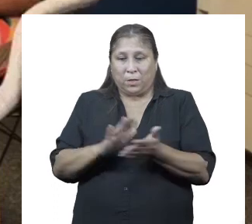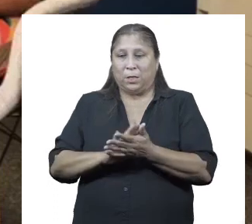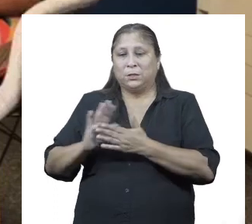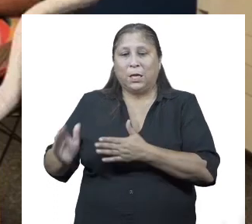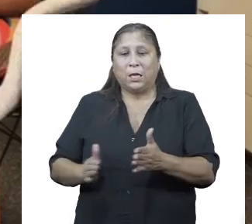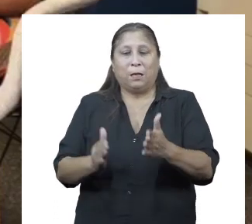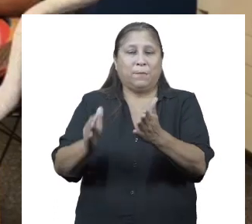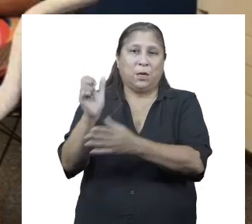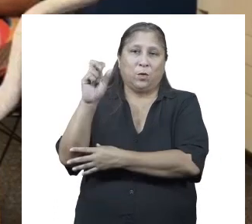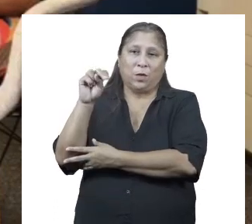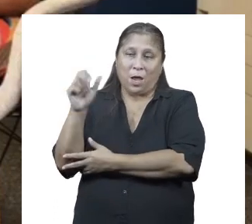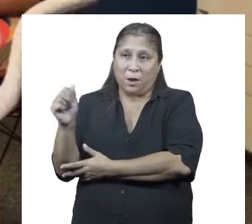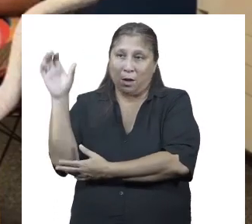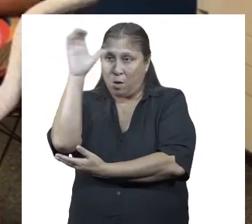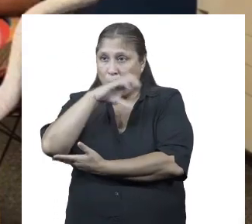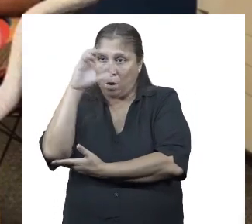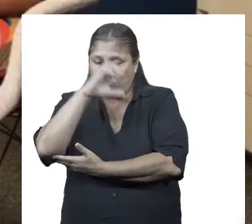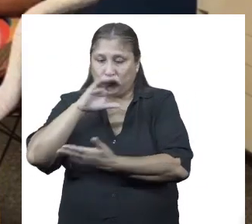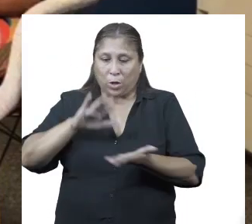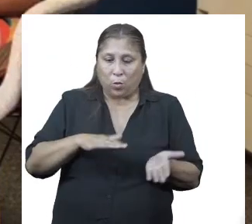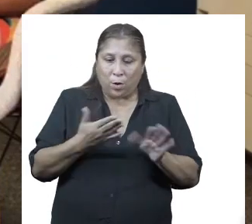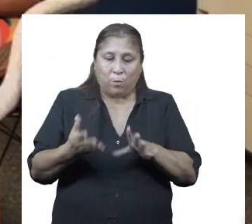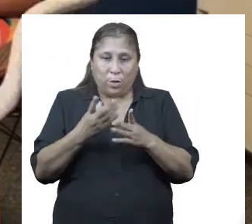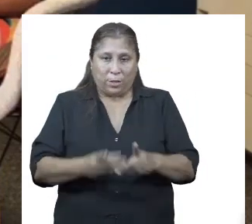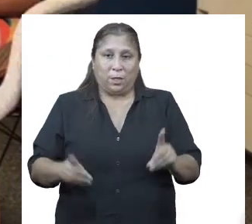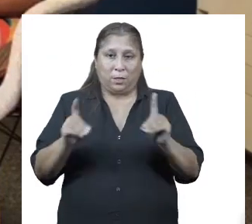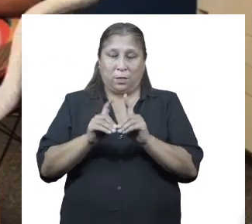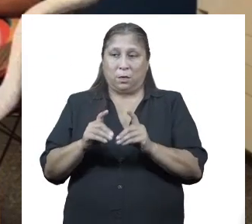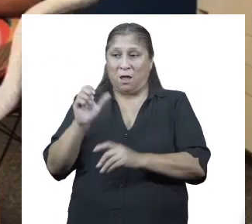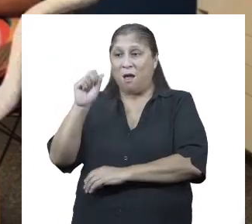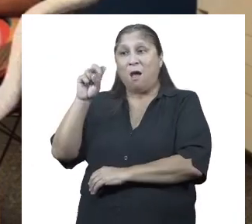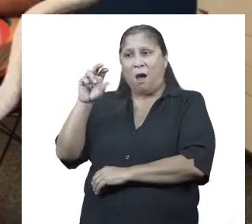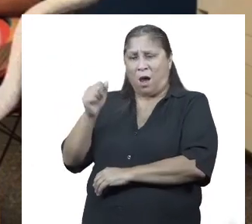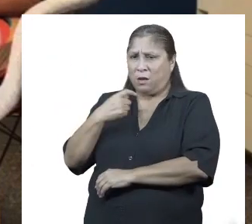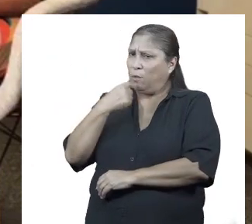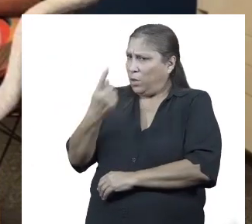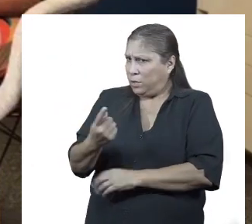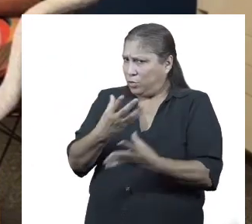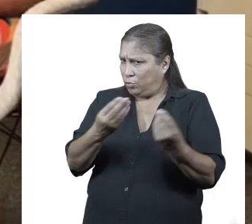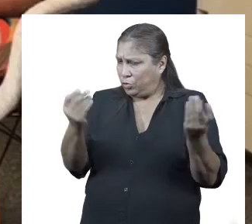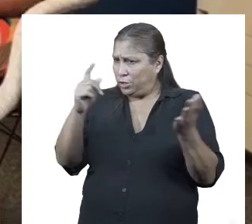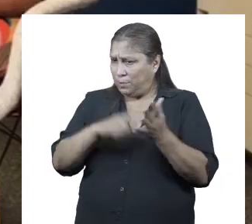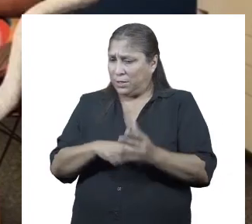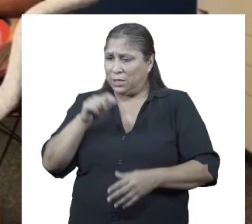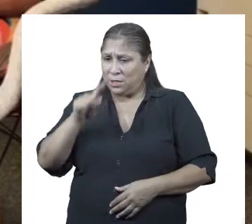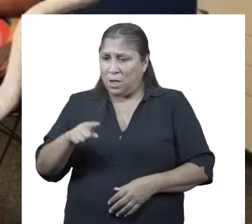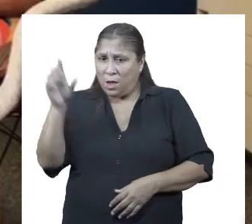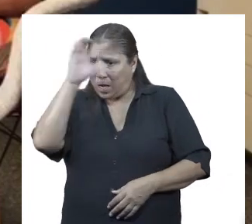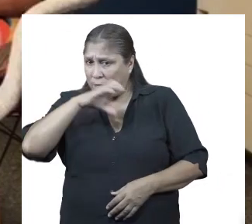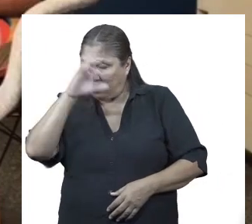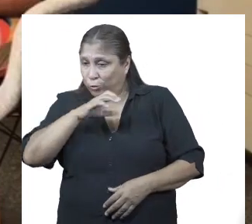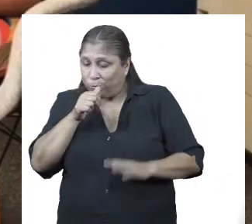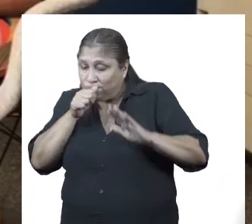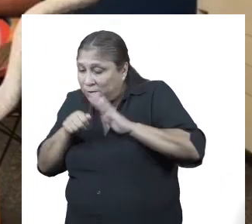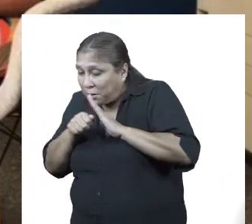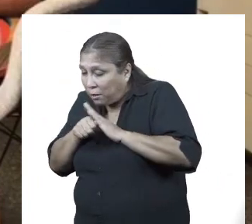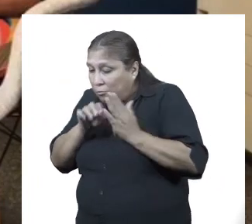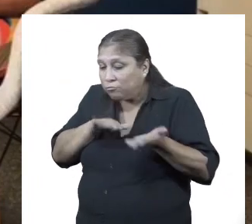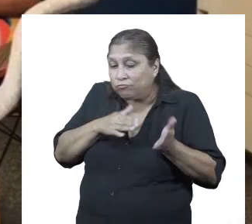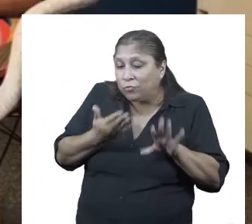el camino de Ana hacia una búsqueda, a una muerte digna. Ana ya lo ha dicho varias veces, ella buscó la muerte de manera